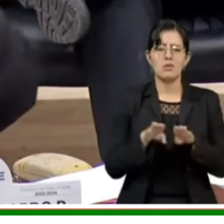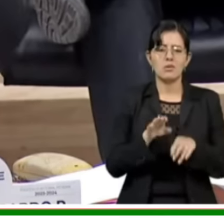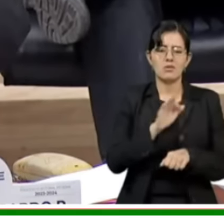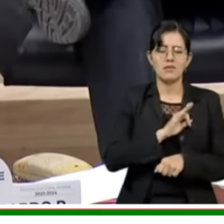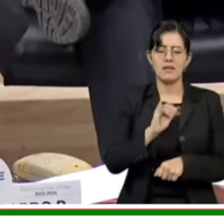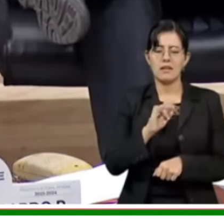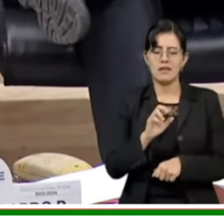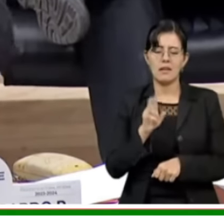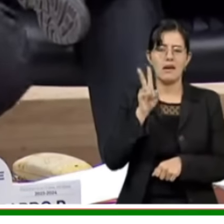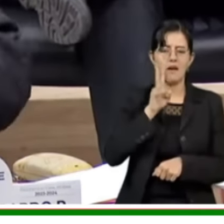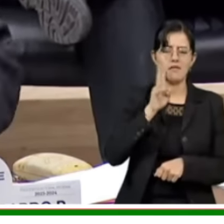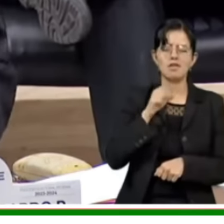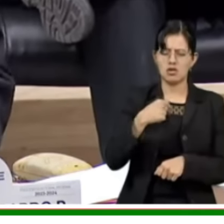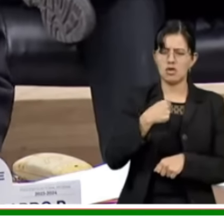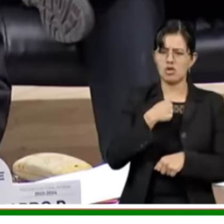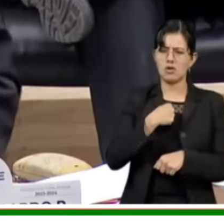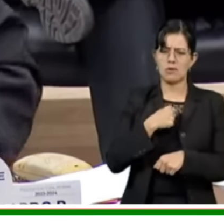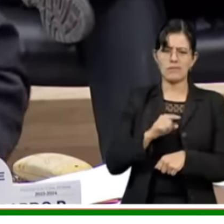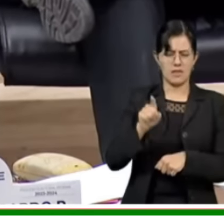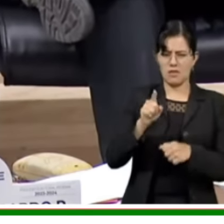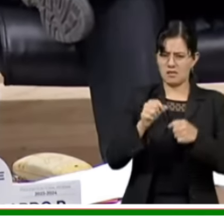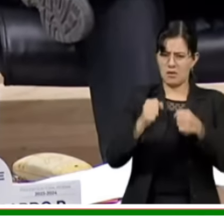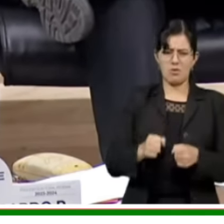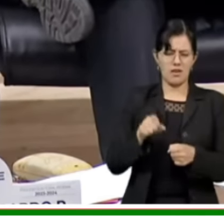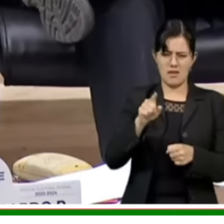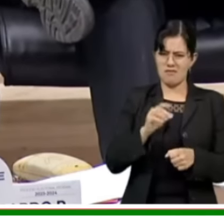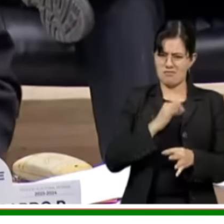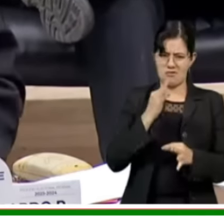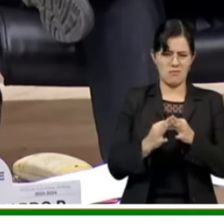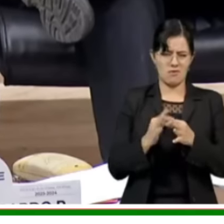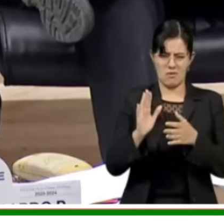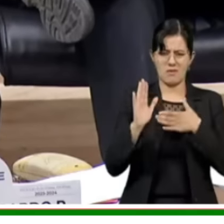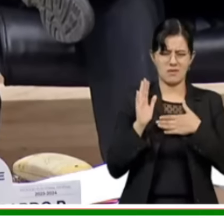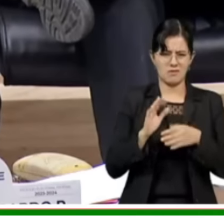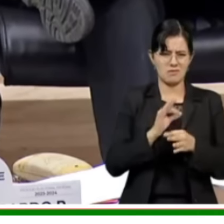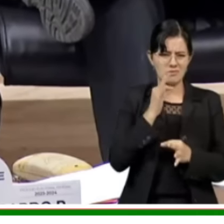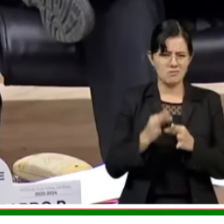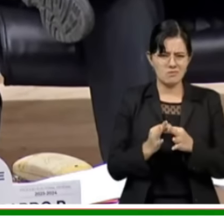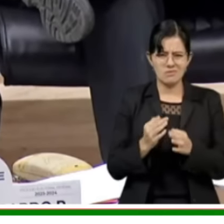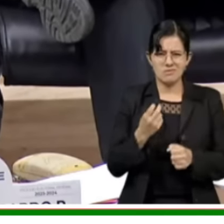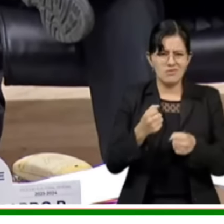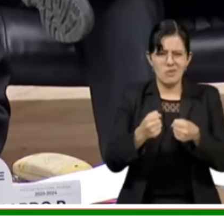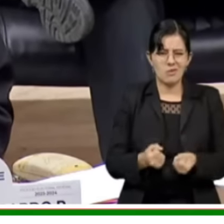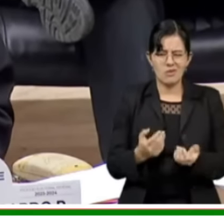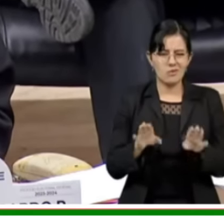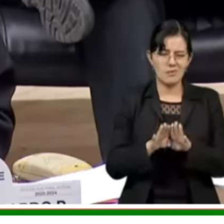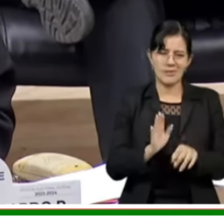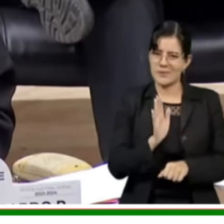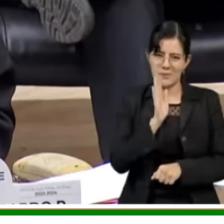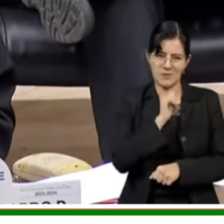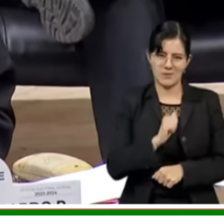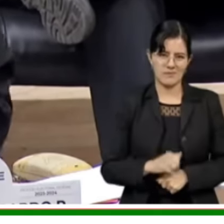erigirse en garante de la candidata del prian Cómo